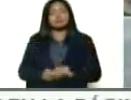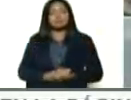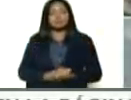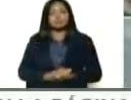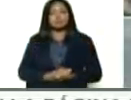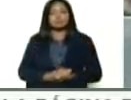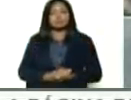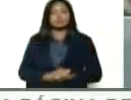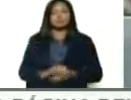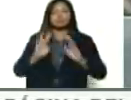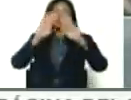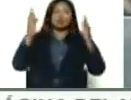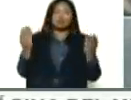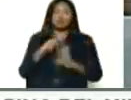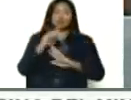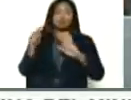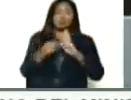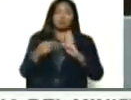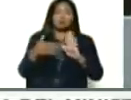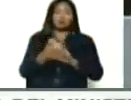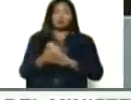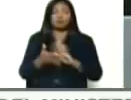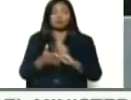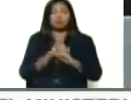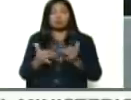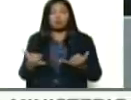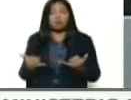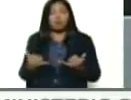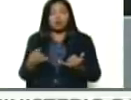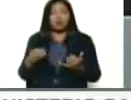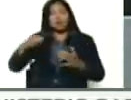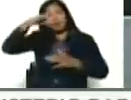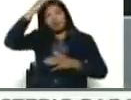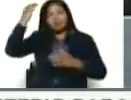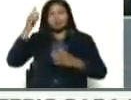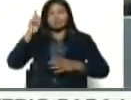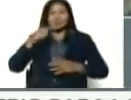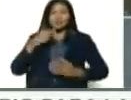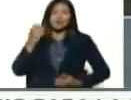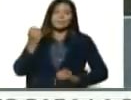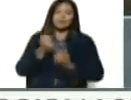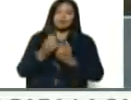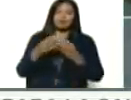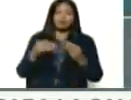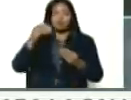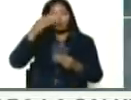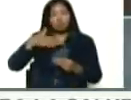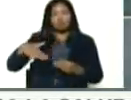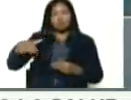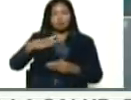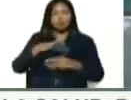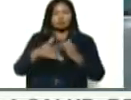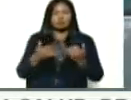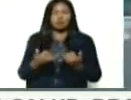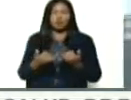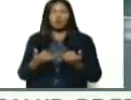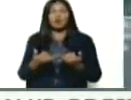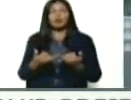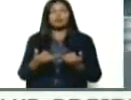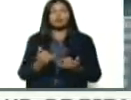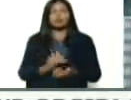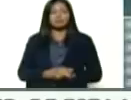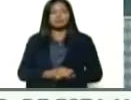y el mundo entero sobre todo el mundo árabe debe apoyar al pueblo árabe siria